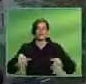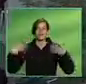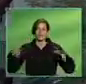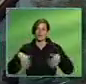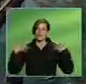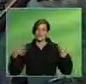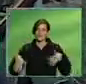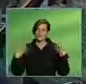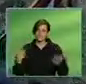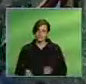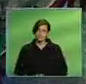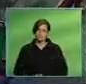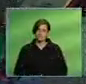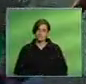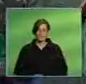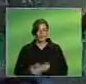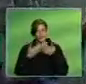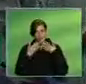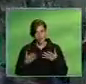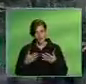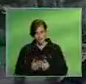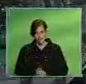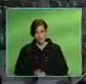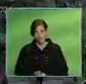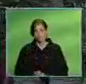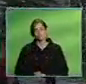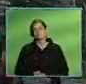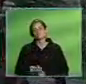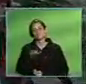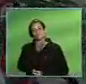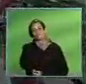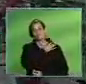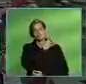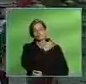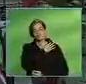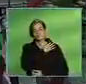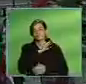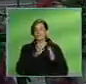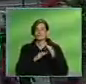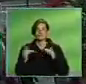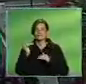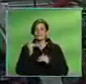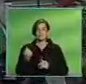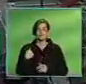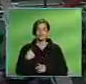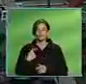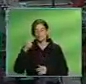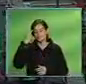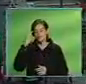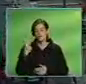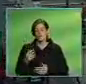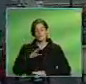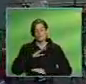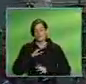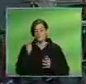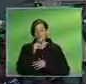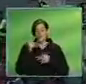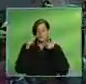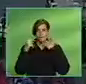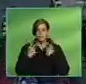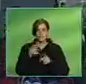contenta. Quiero darle gracias a mi comandante supremo, que yo sé que físicamente no lo tenemos,